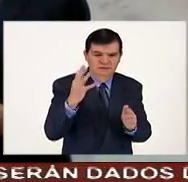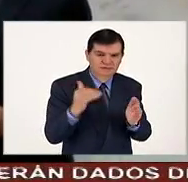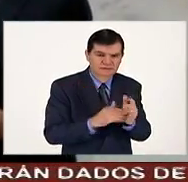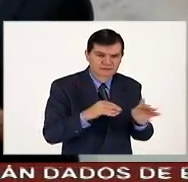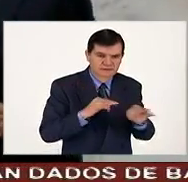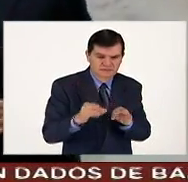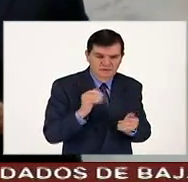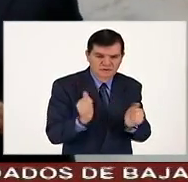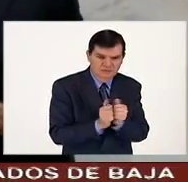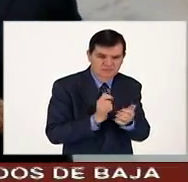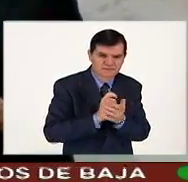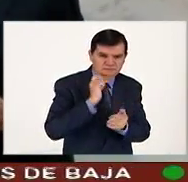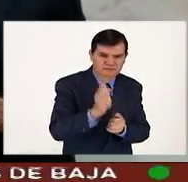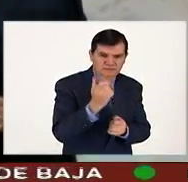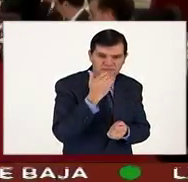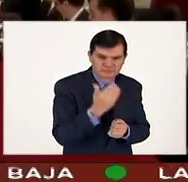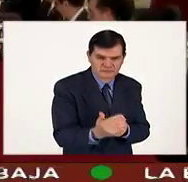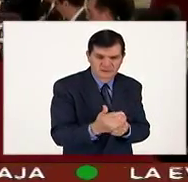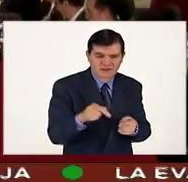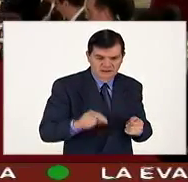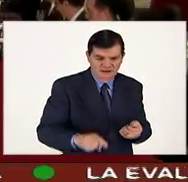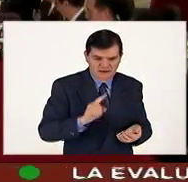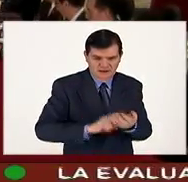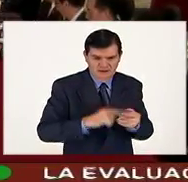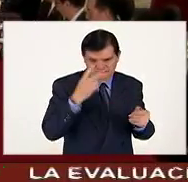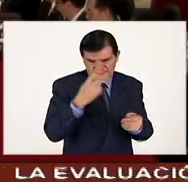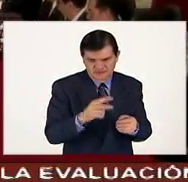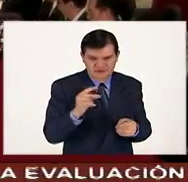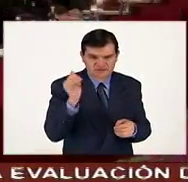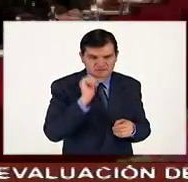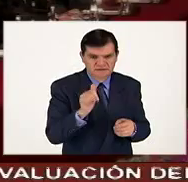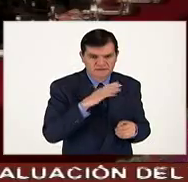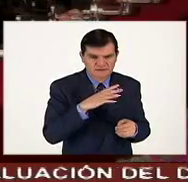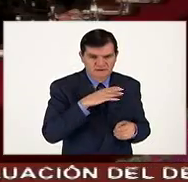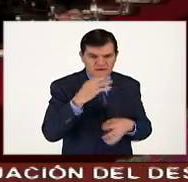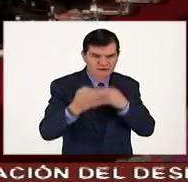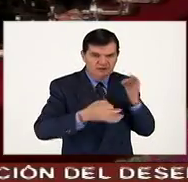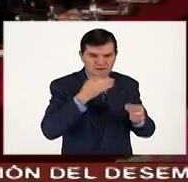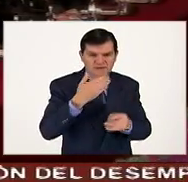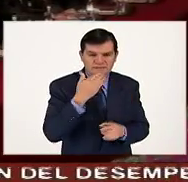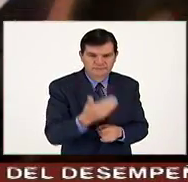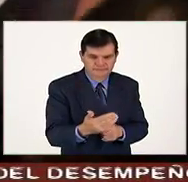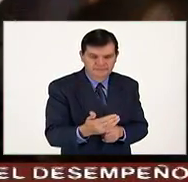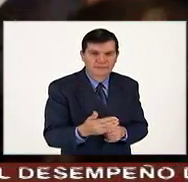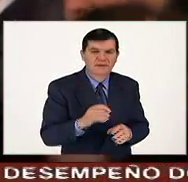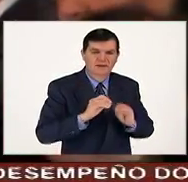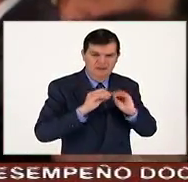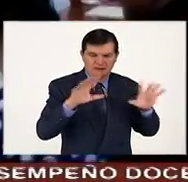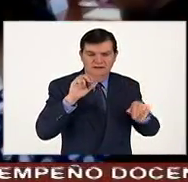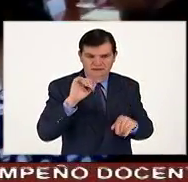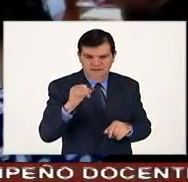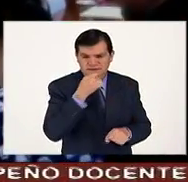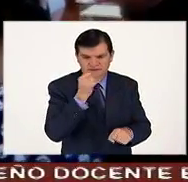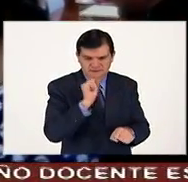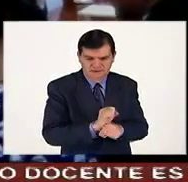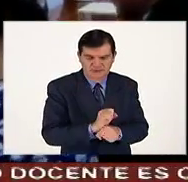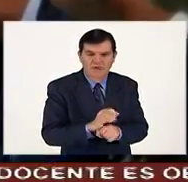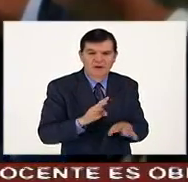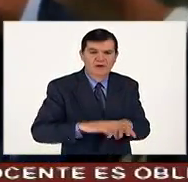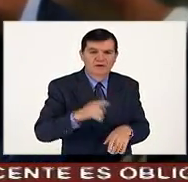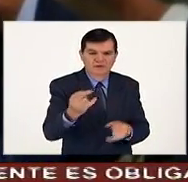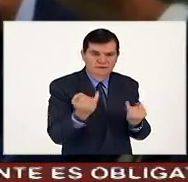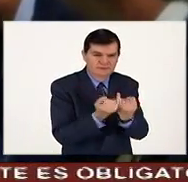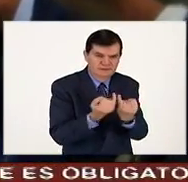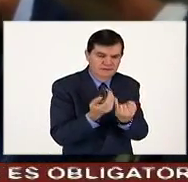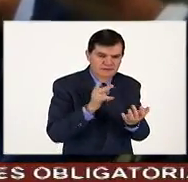5 mil empleos bien pagados en el campo mexicano, bueno, pues son siempre buenas noticias. Sin duda que sí, secretario Pepe Calzada, usted